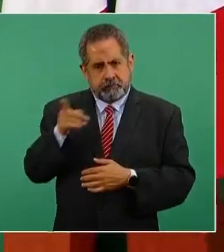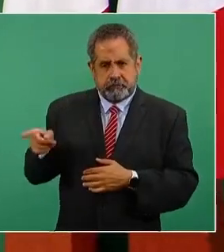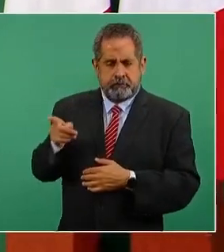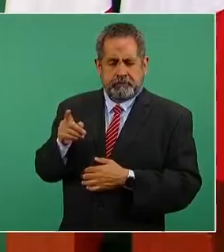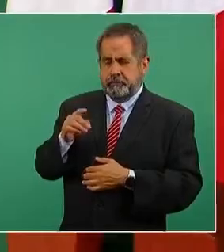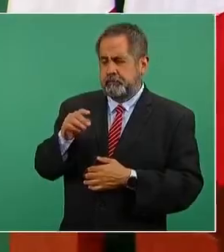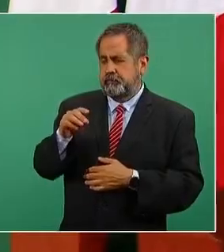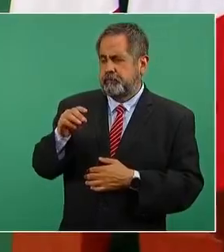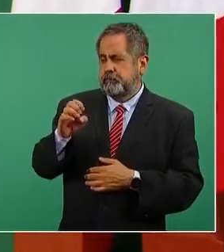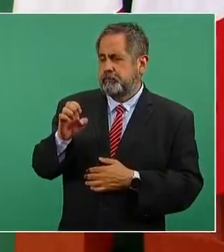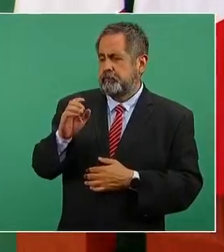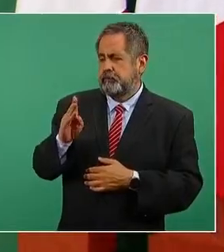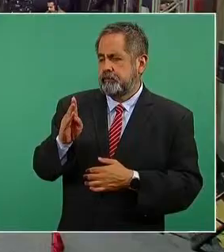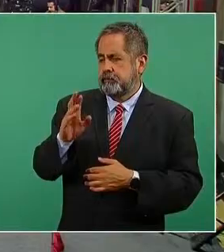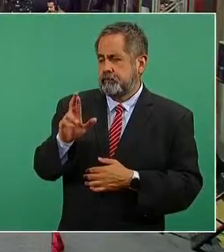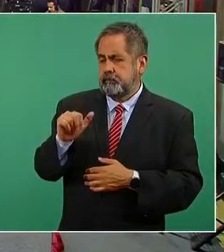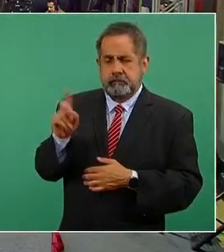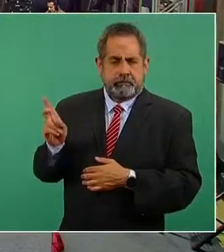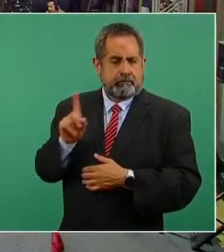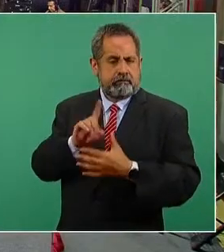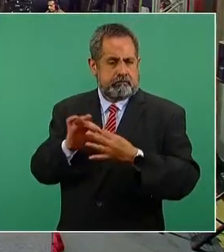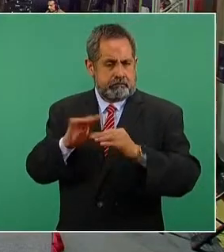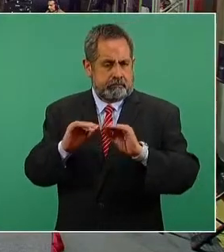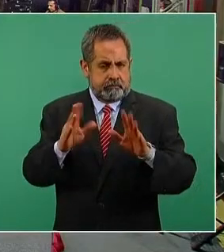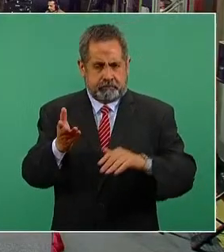puede aclarar.